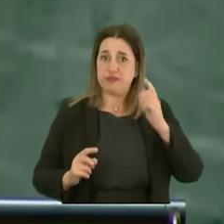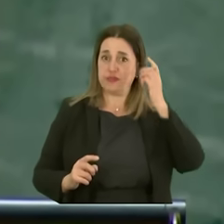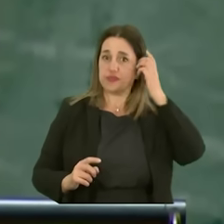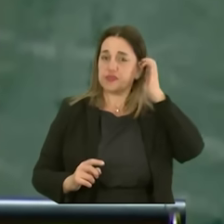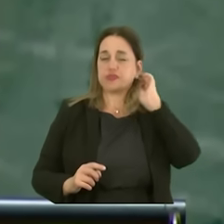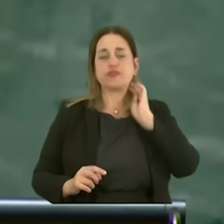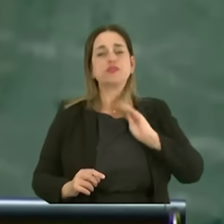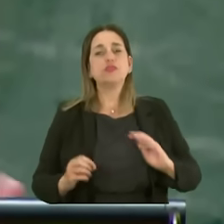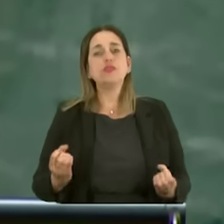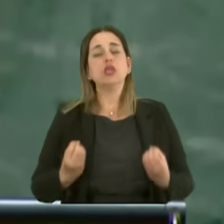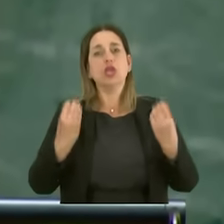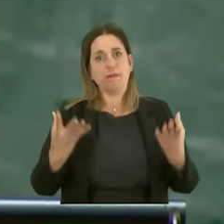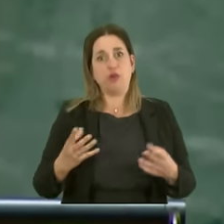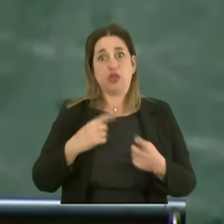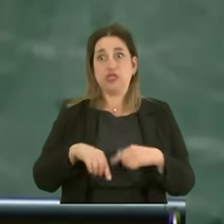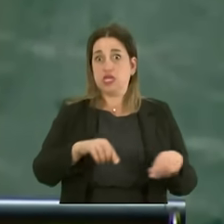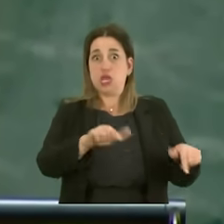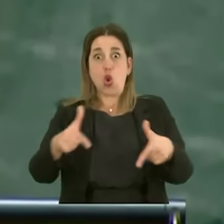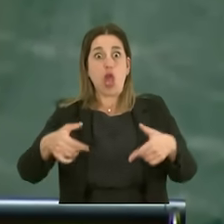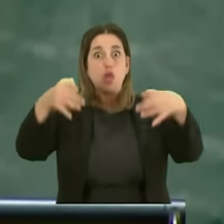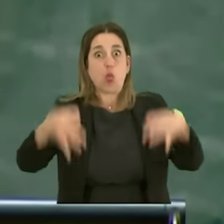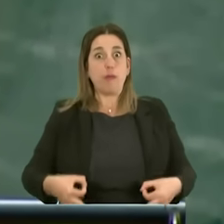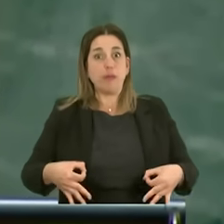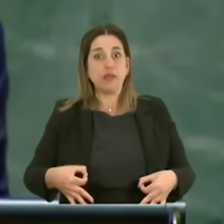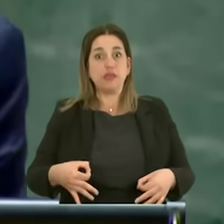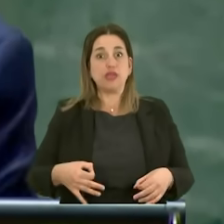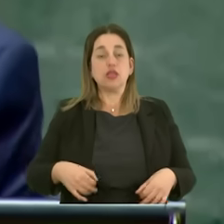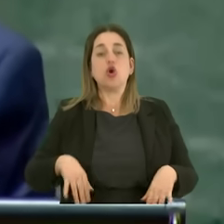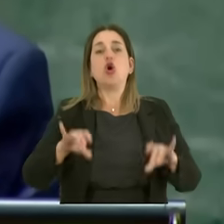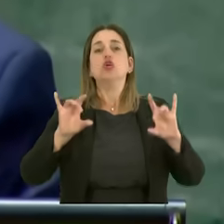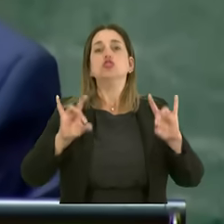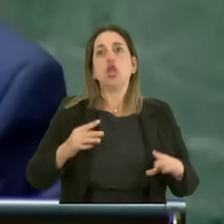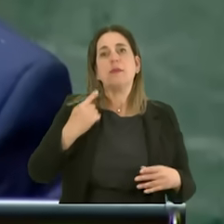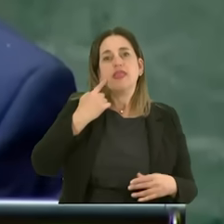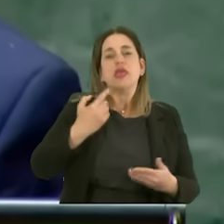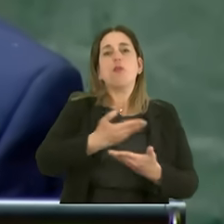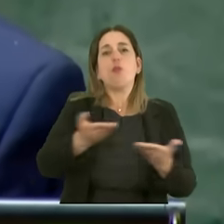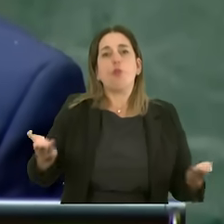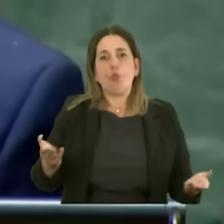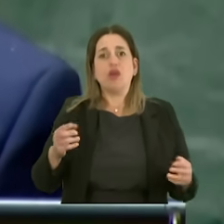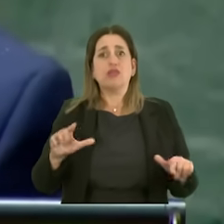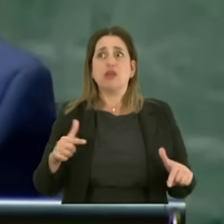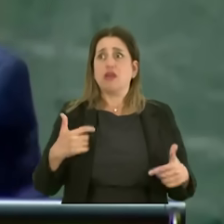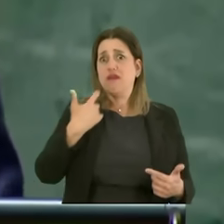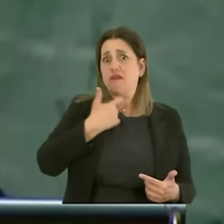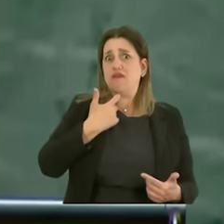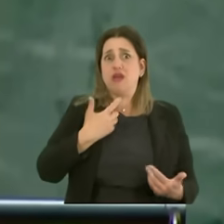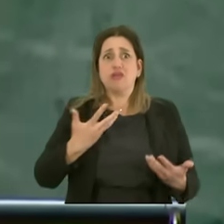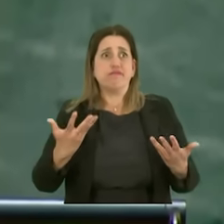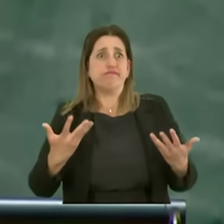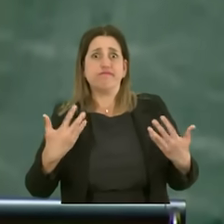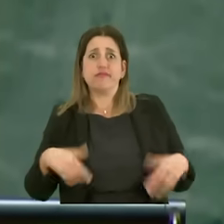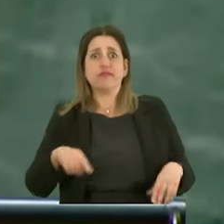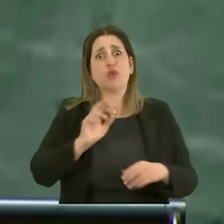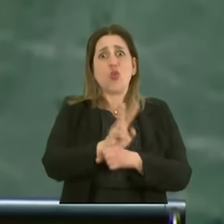cumplirlos porque la ausencia de ese cumplimiento lo único que trae aparejado es el desestímulo en el cuidado